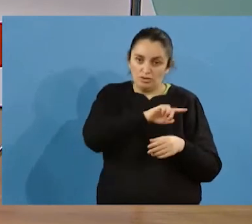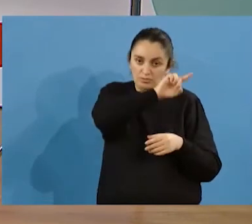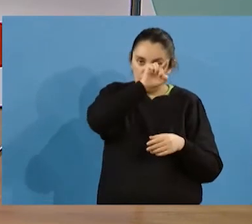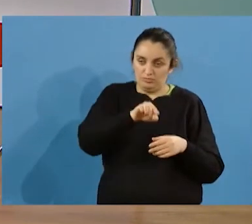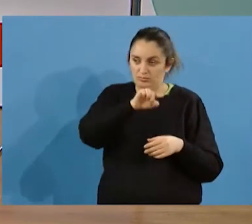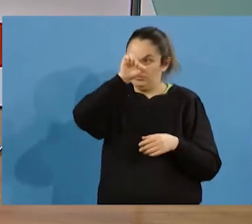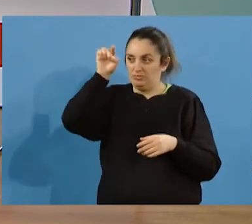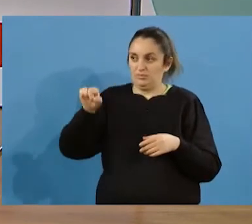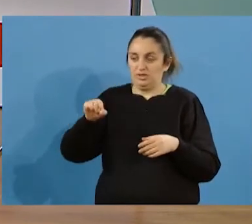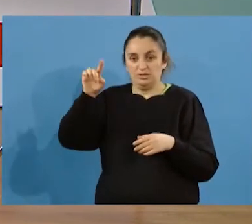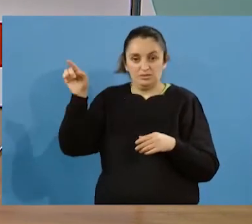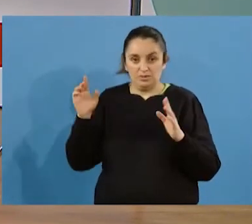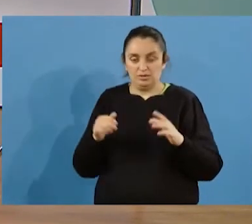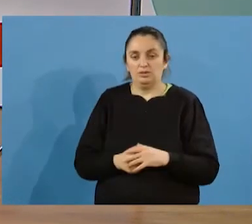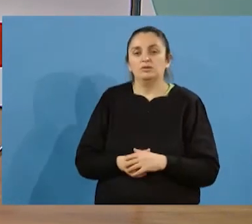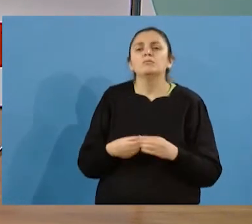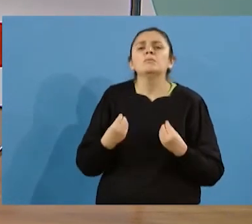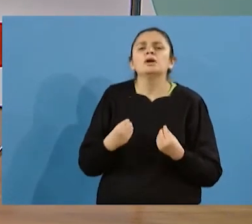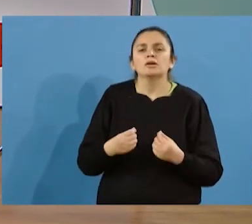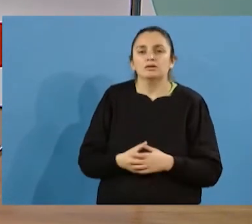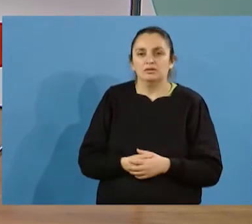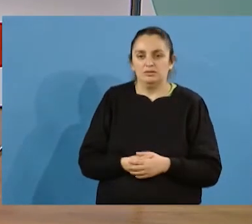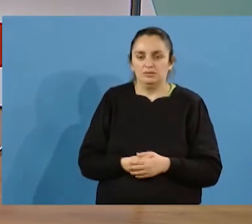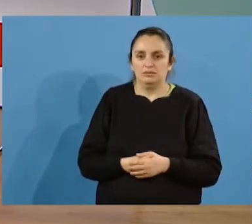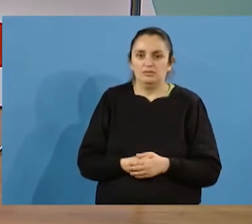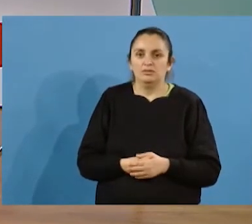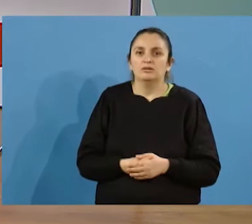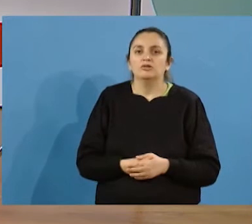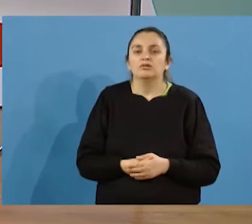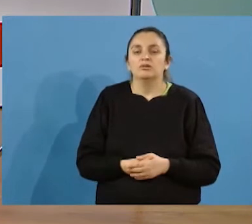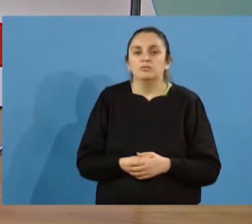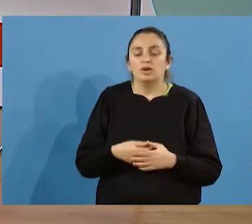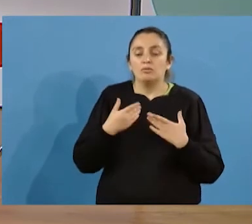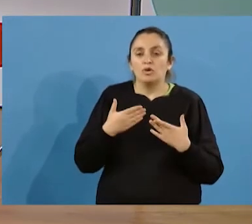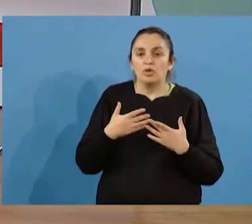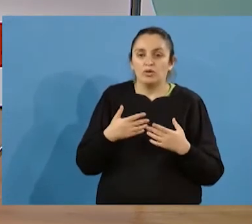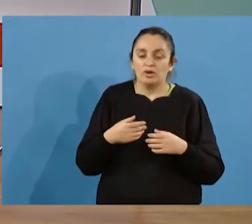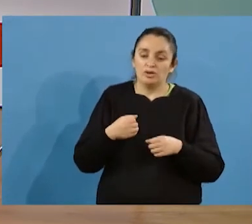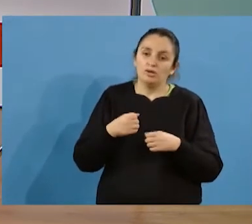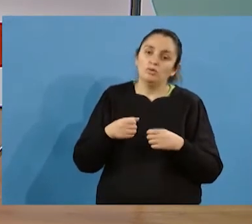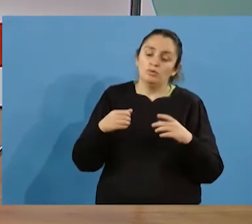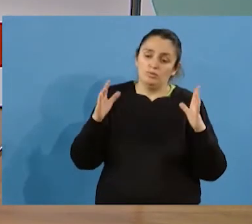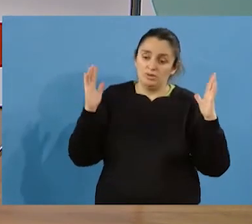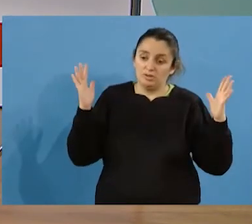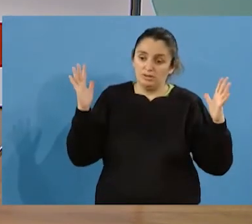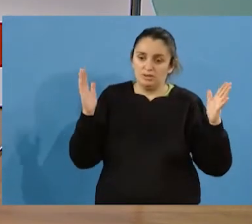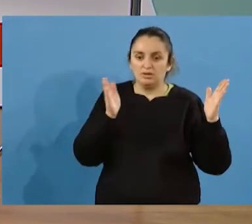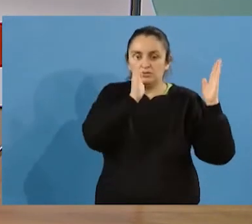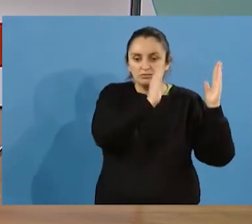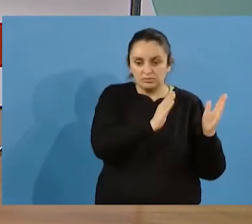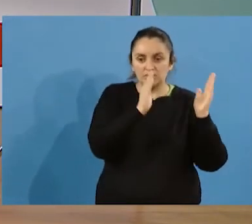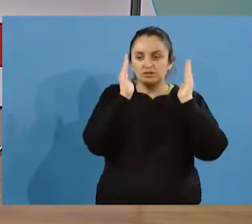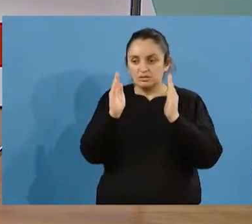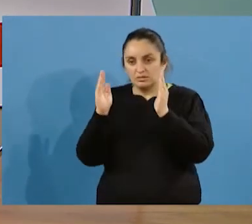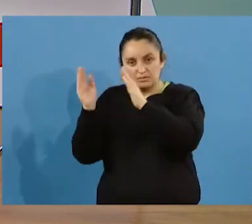separar el término para que separó el término para poder dividir un ejercicio grande en pequeños ejercicios que yo